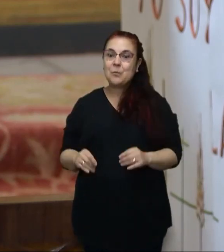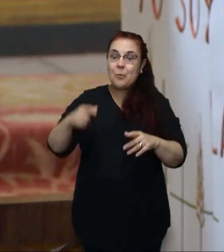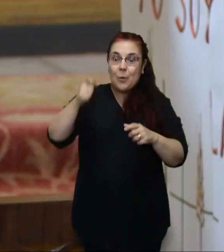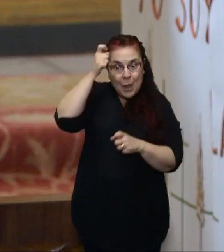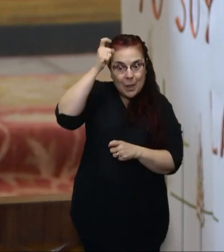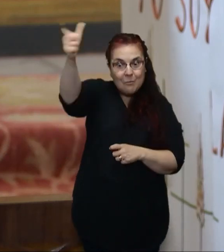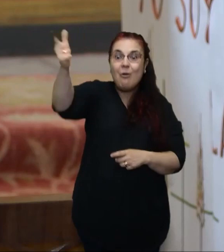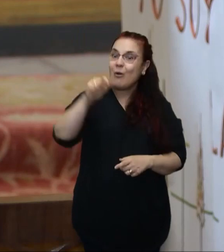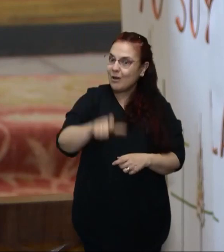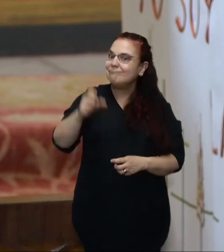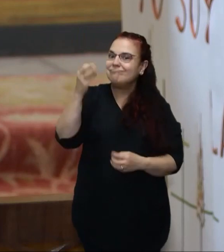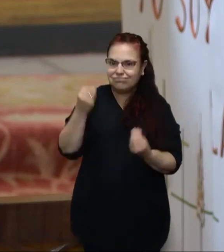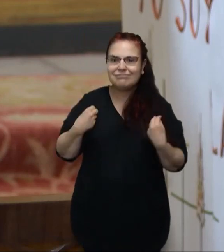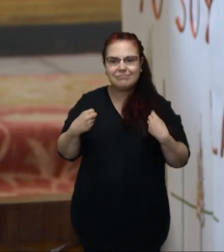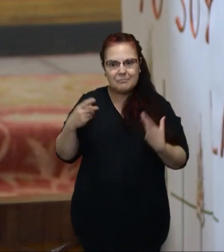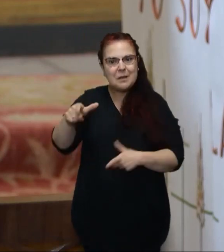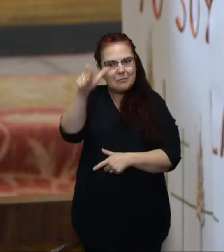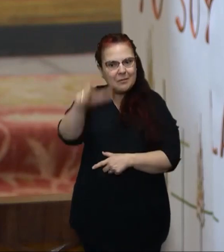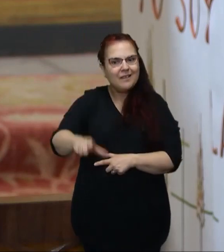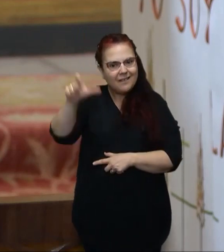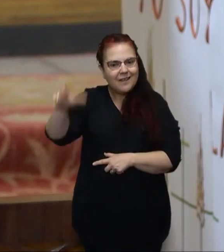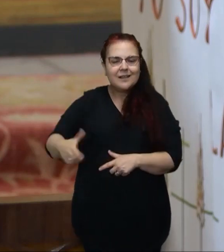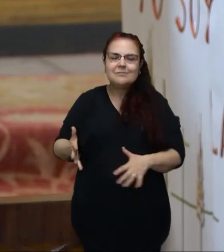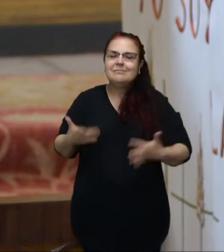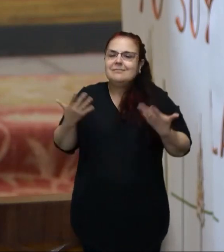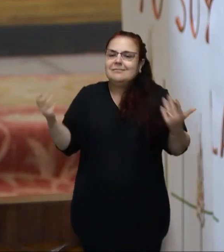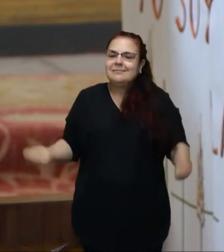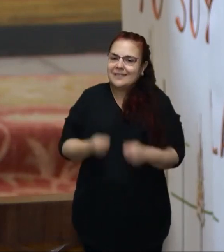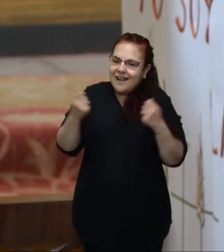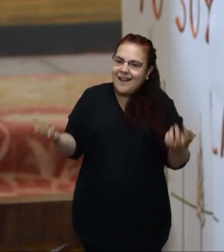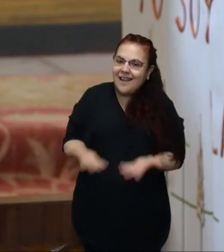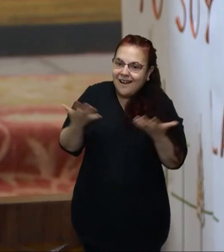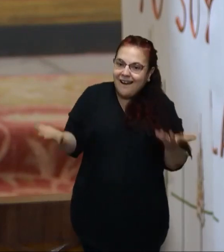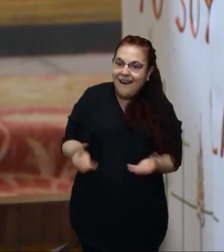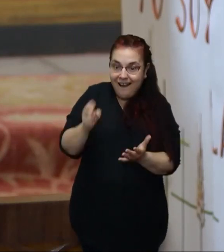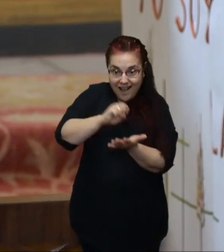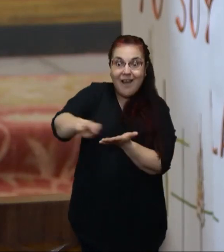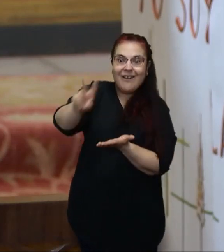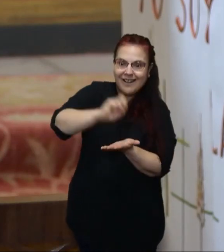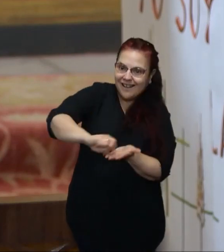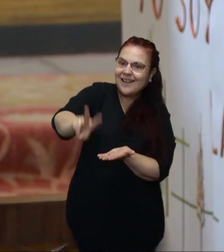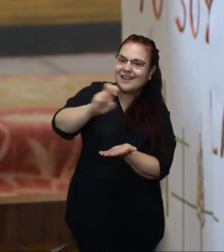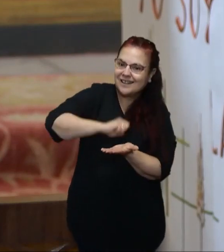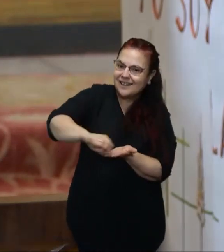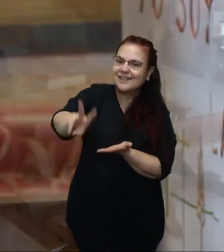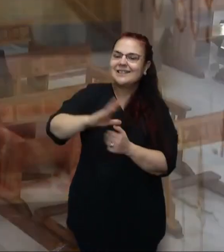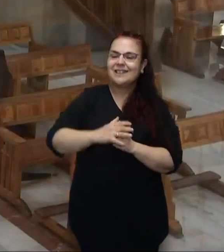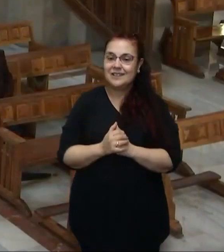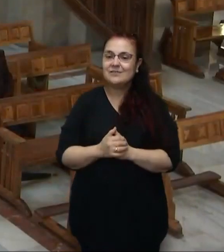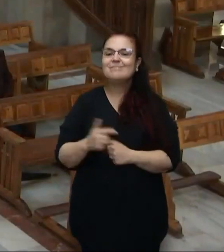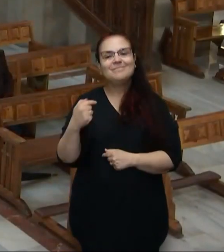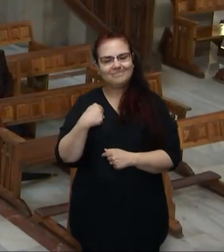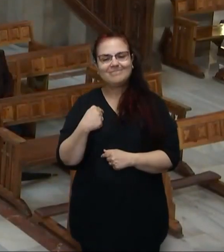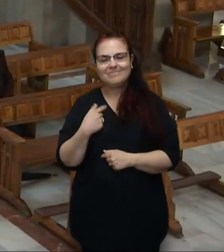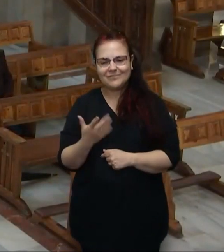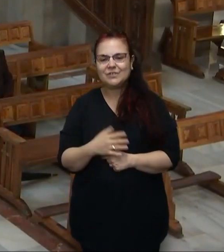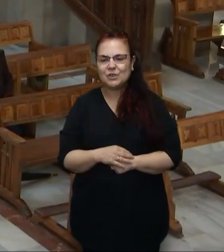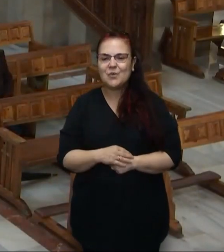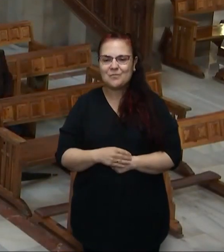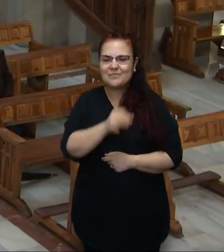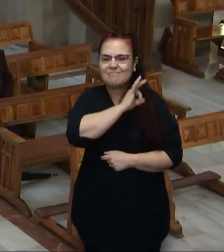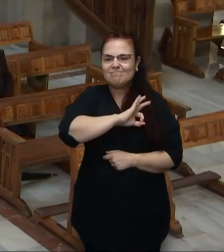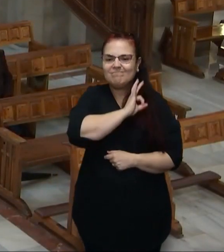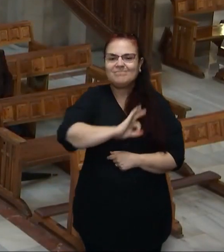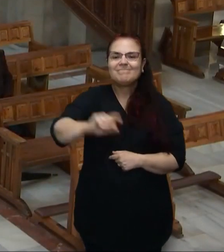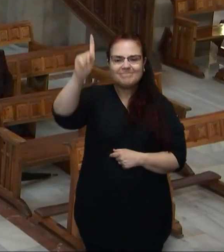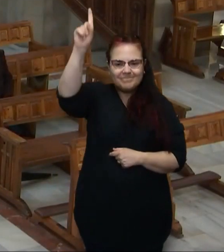la habita y el aliento a quienes caminan por ella. Yo, el